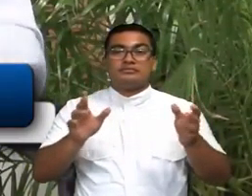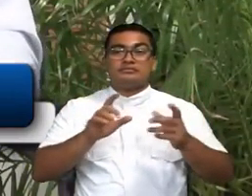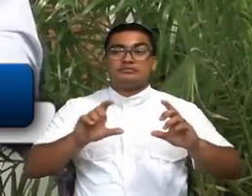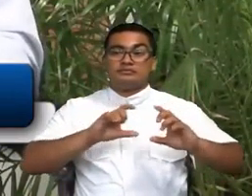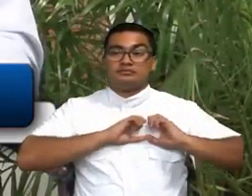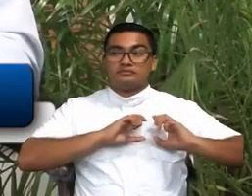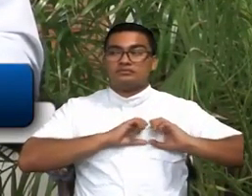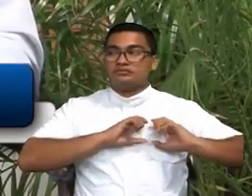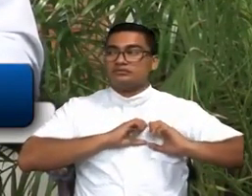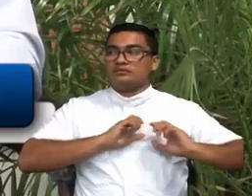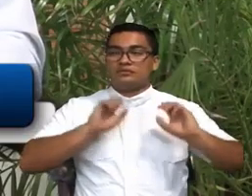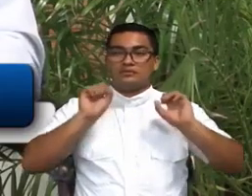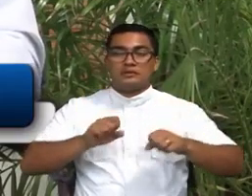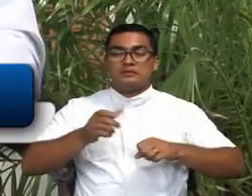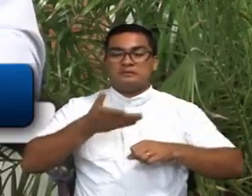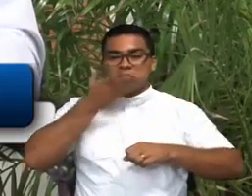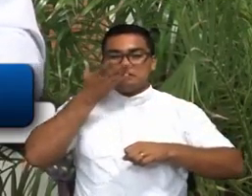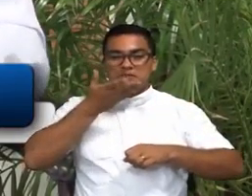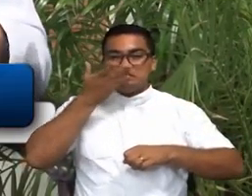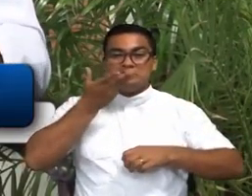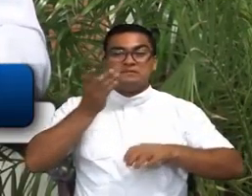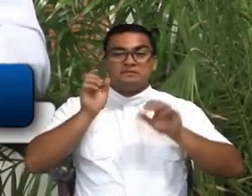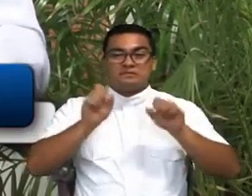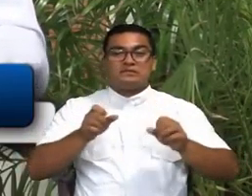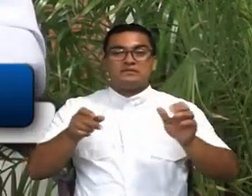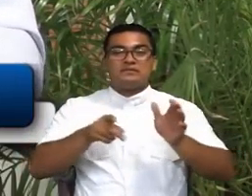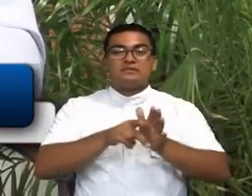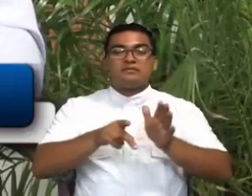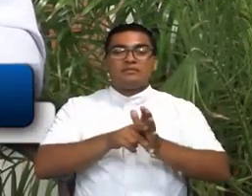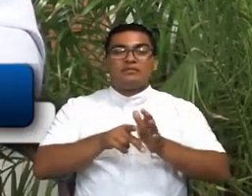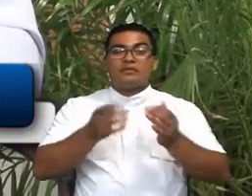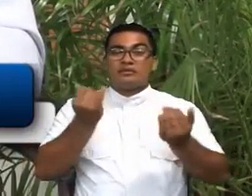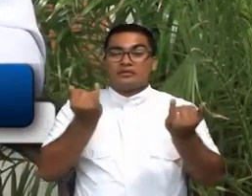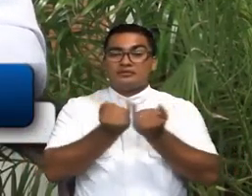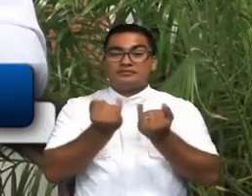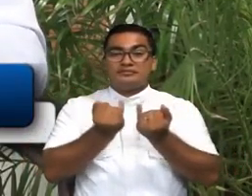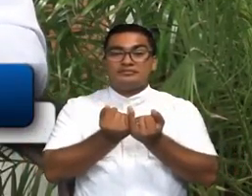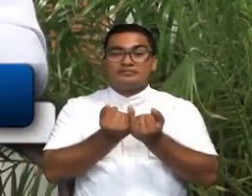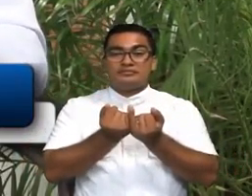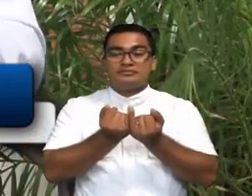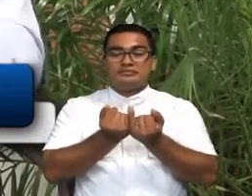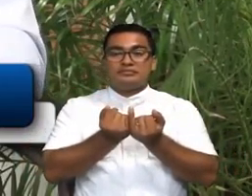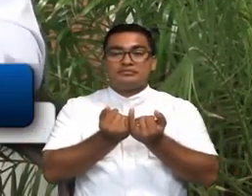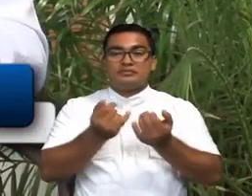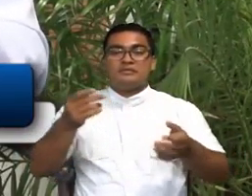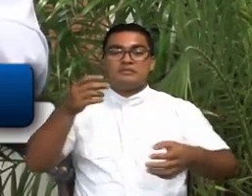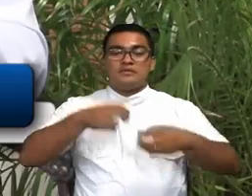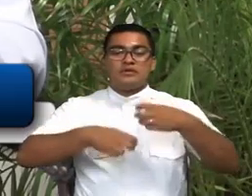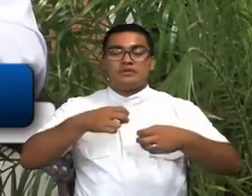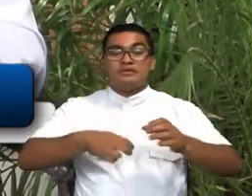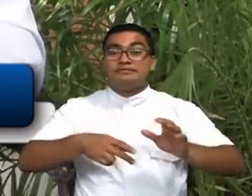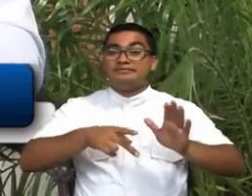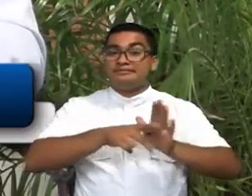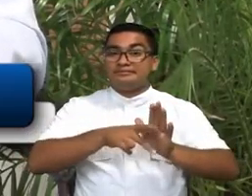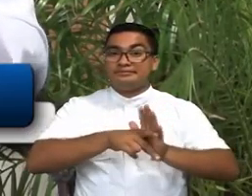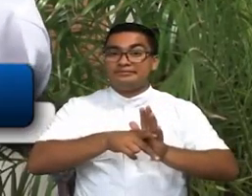cardiológica, también la parte respiratoria, ¿ya? Porque evita lo que es nuestra respiración y el cambio de